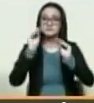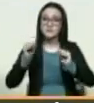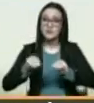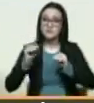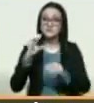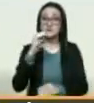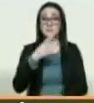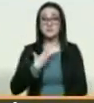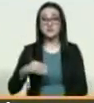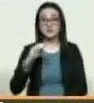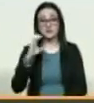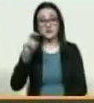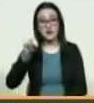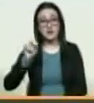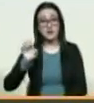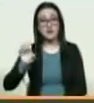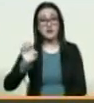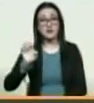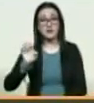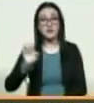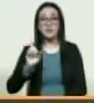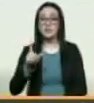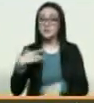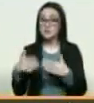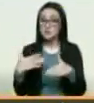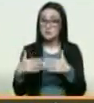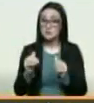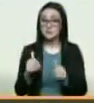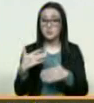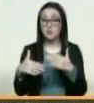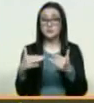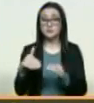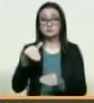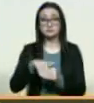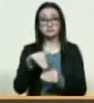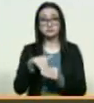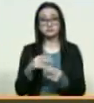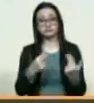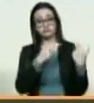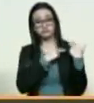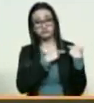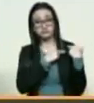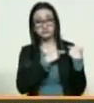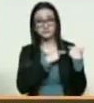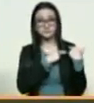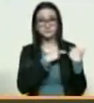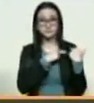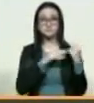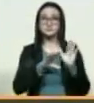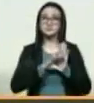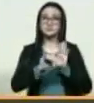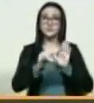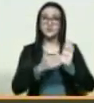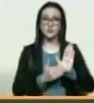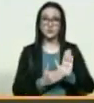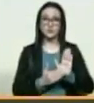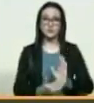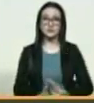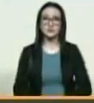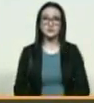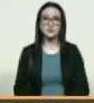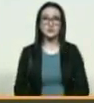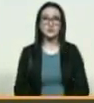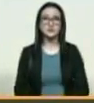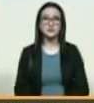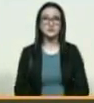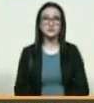Lucena Ramírez, presidenta del Consejo Nacional Electoral, para que realice lo conducente a los efectos de este decreto constituyente.